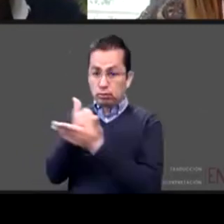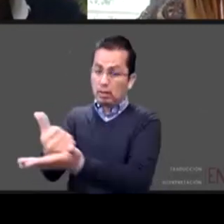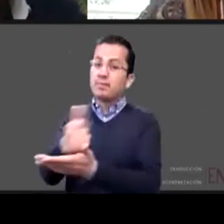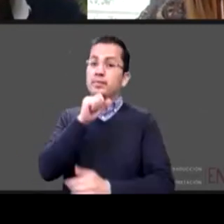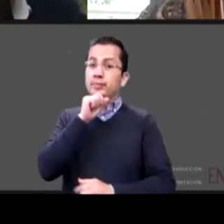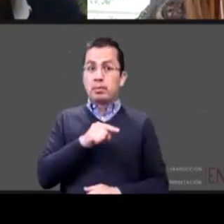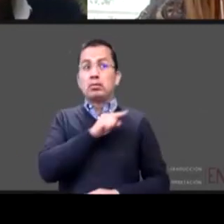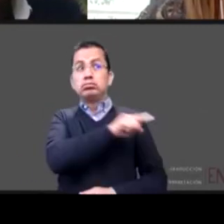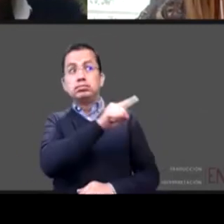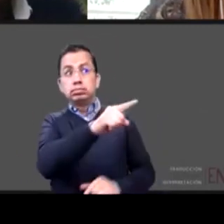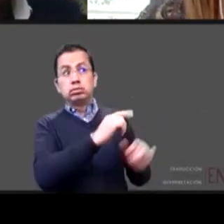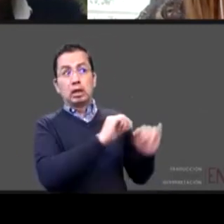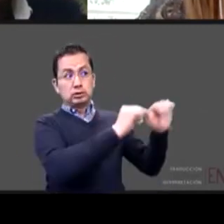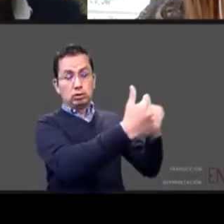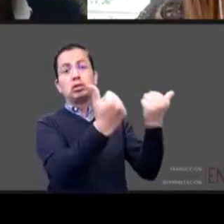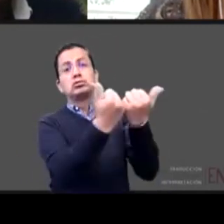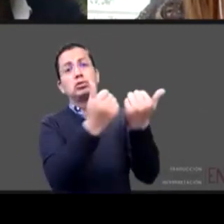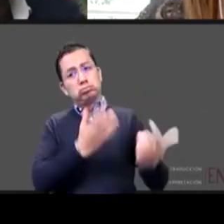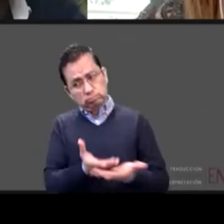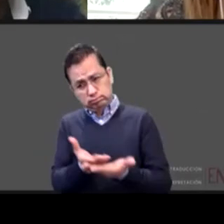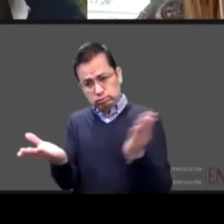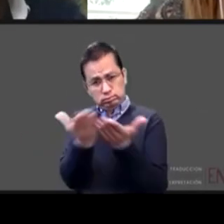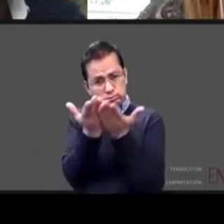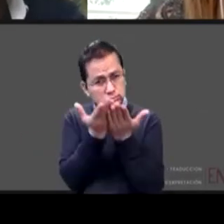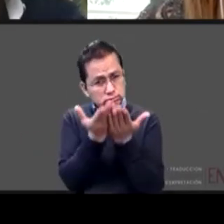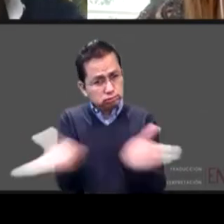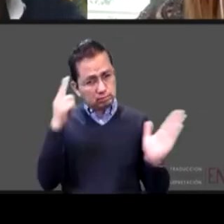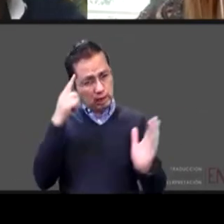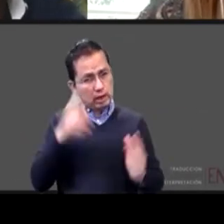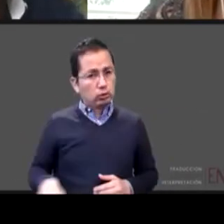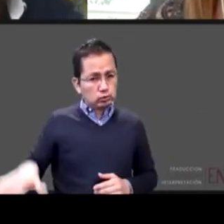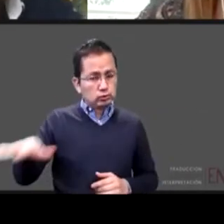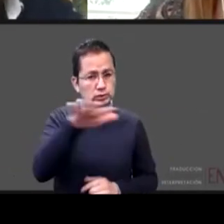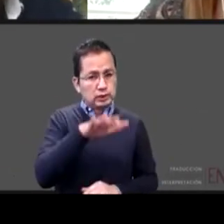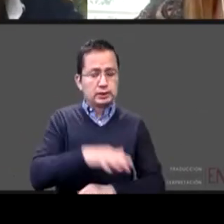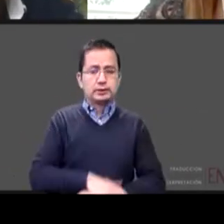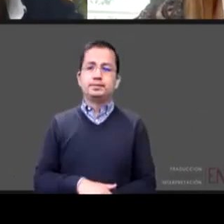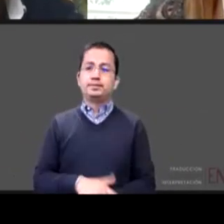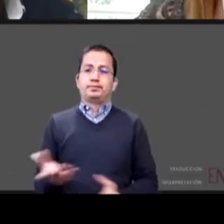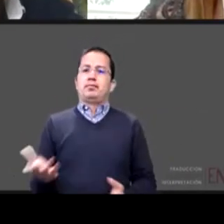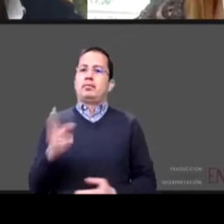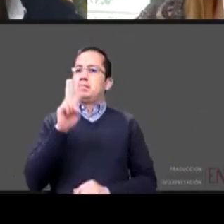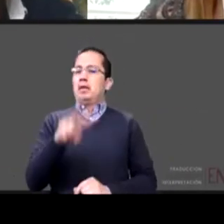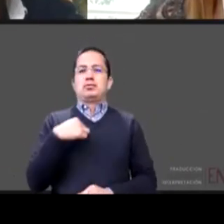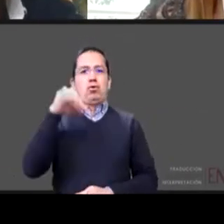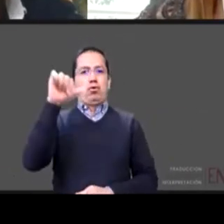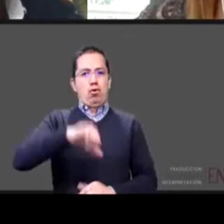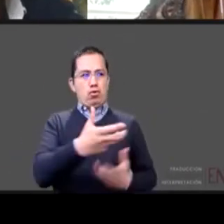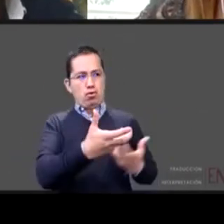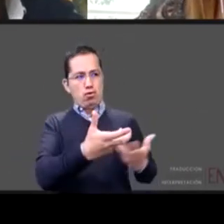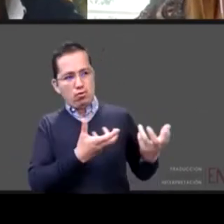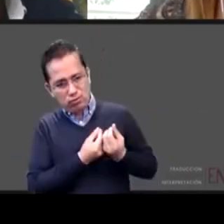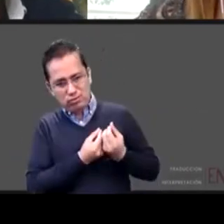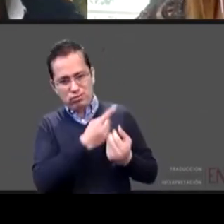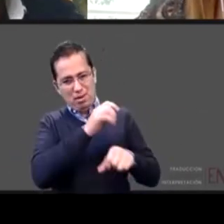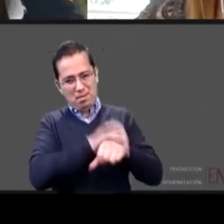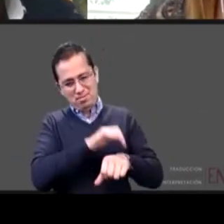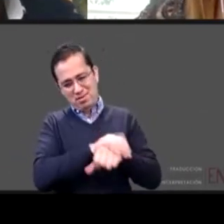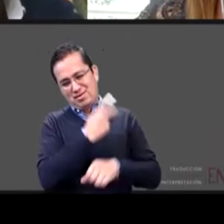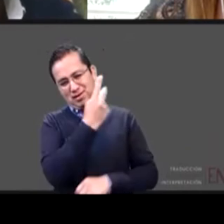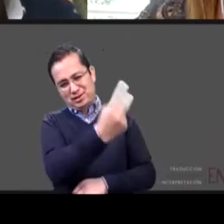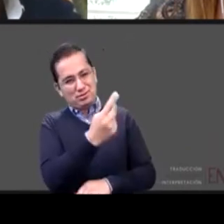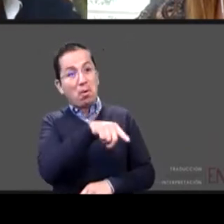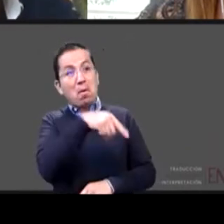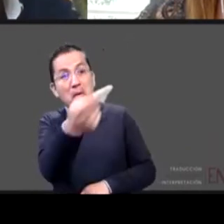de todos ustedes en esta comunidad Alumbra. Y ha sido un gusto compartir con mis amigas y contigo, Paco,